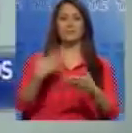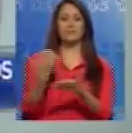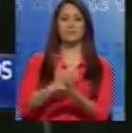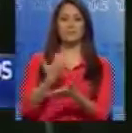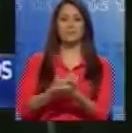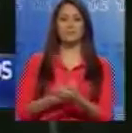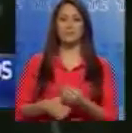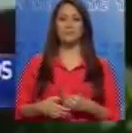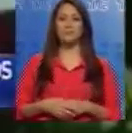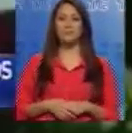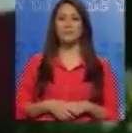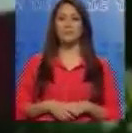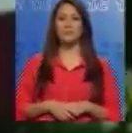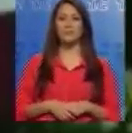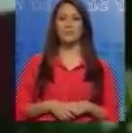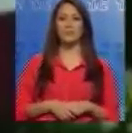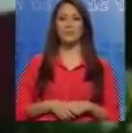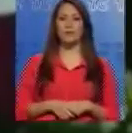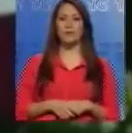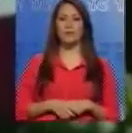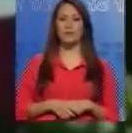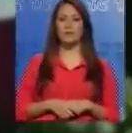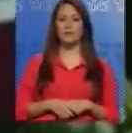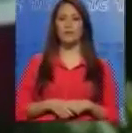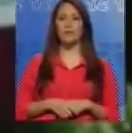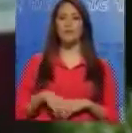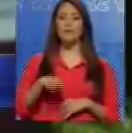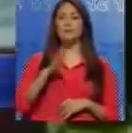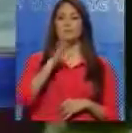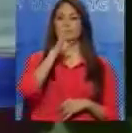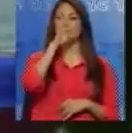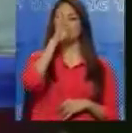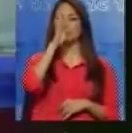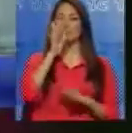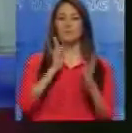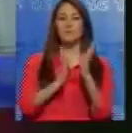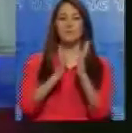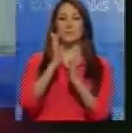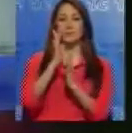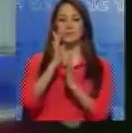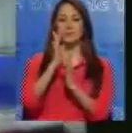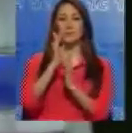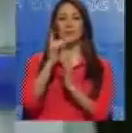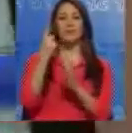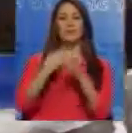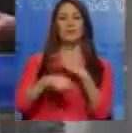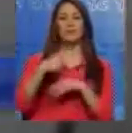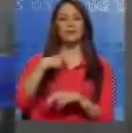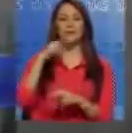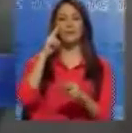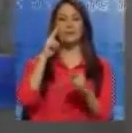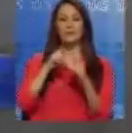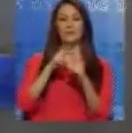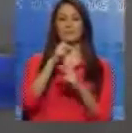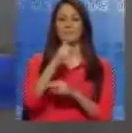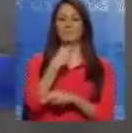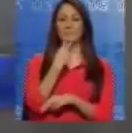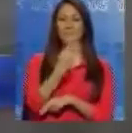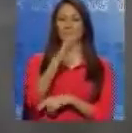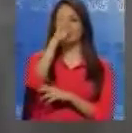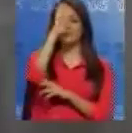Este es, Señor, vuestro pueblo. Siempre Jesús os reconocerá. En la